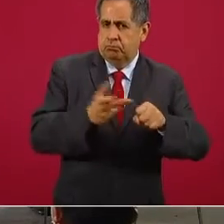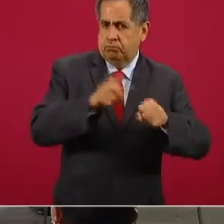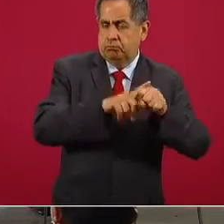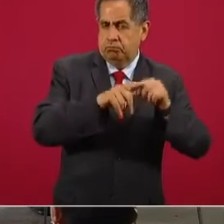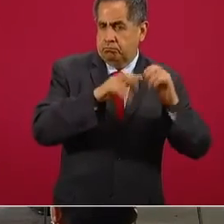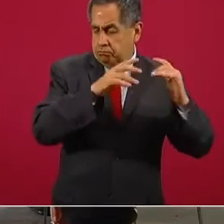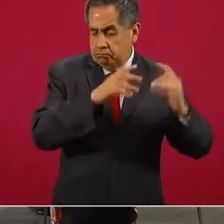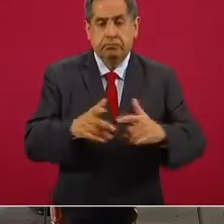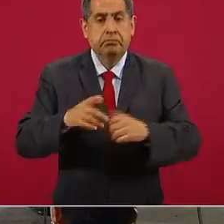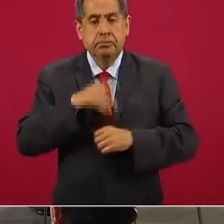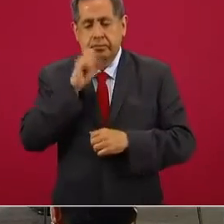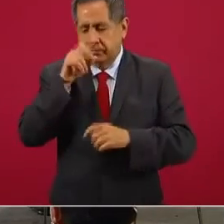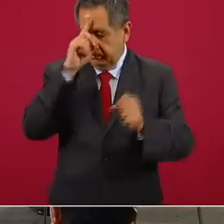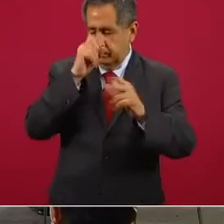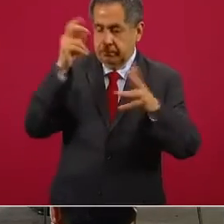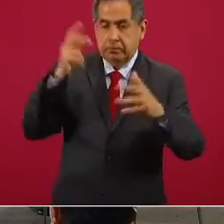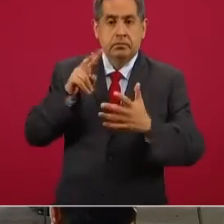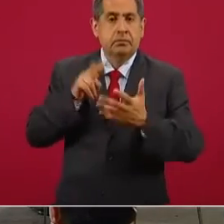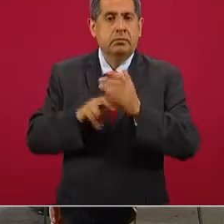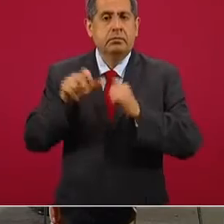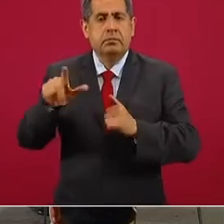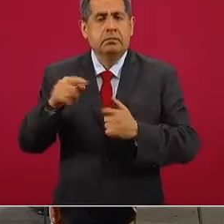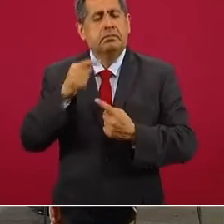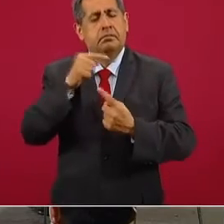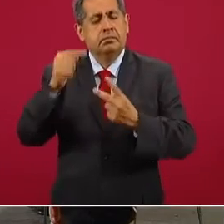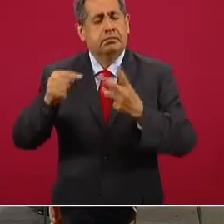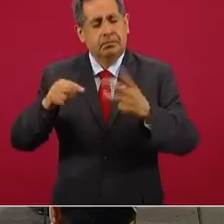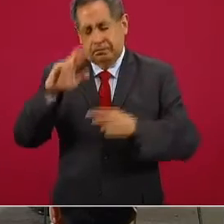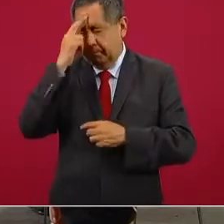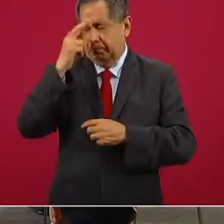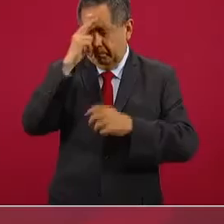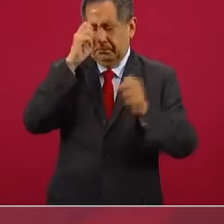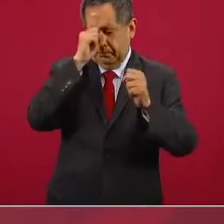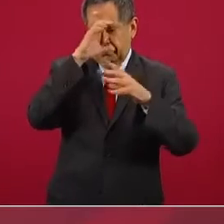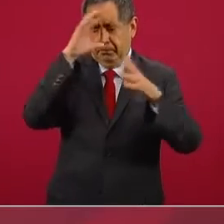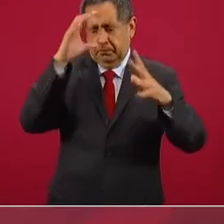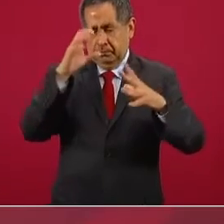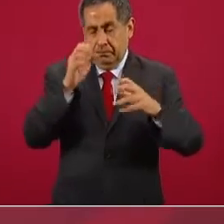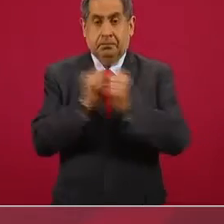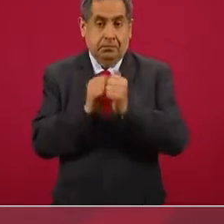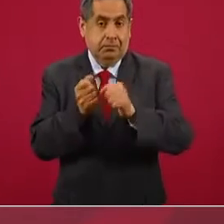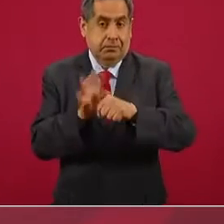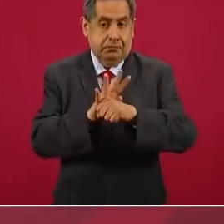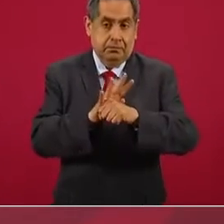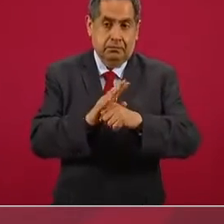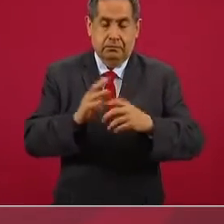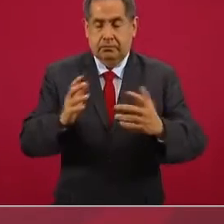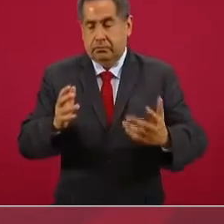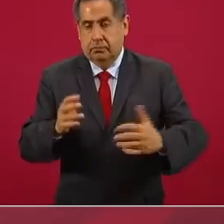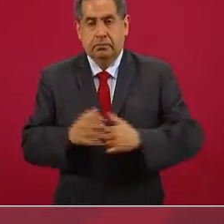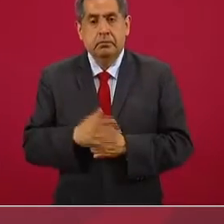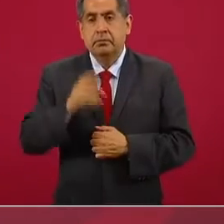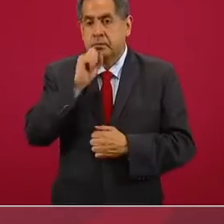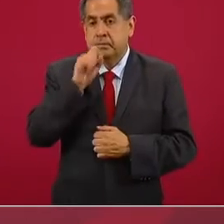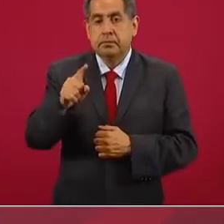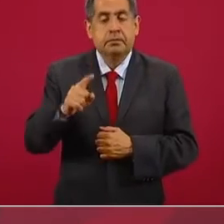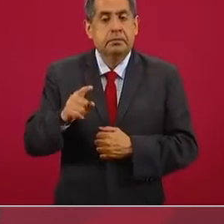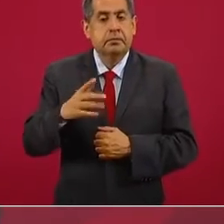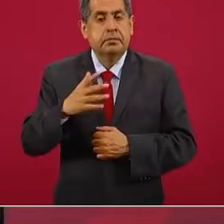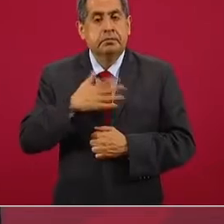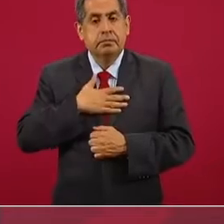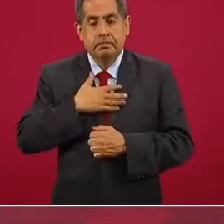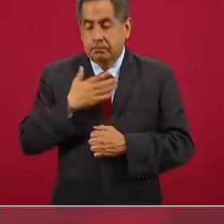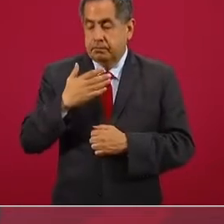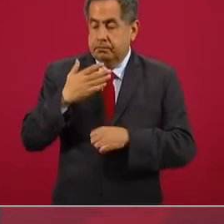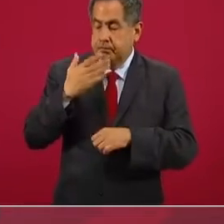Vinieron imágenes también del 2017, en fin, todo lo que uno puede imaginar y además en el contexto de la pandemia. Pero también vino